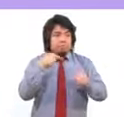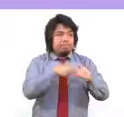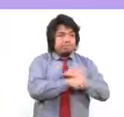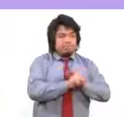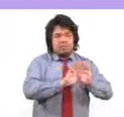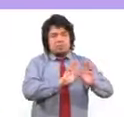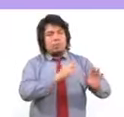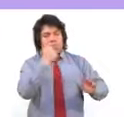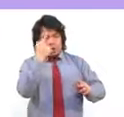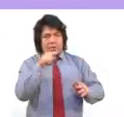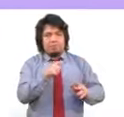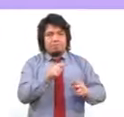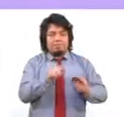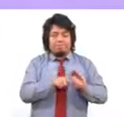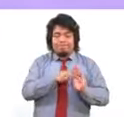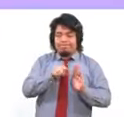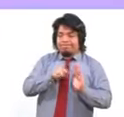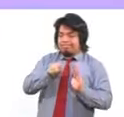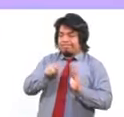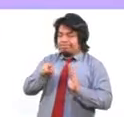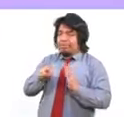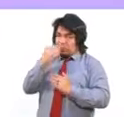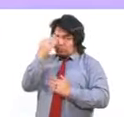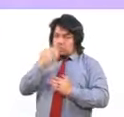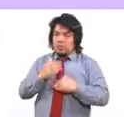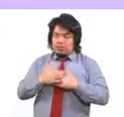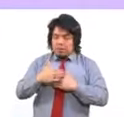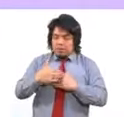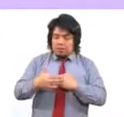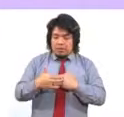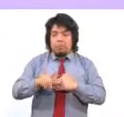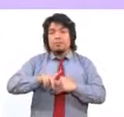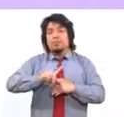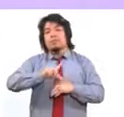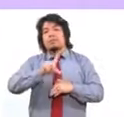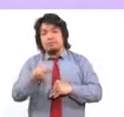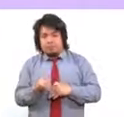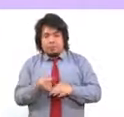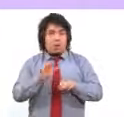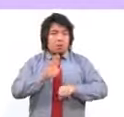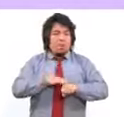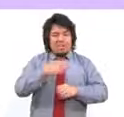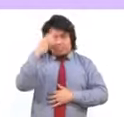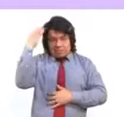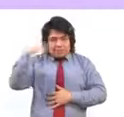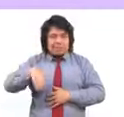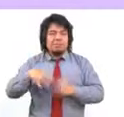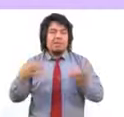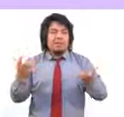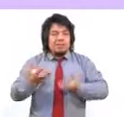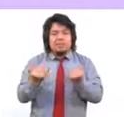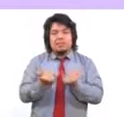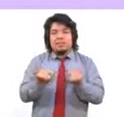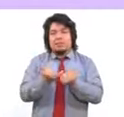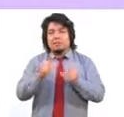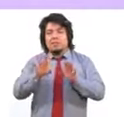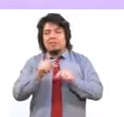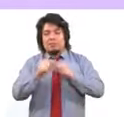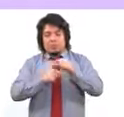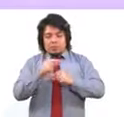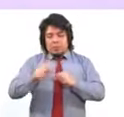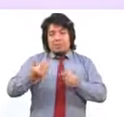genera ficciones estadísticas de corto plazo, pero fomenta el crimen y causa un gran daño en la confianza